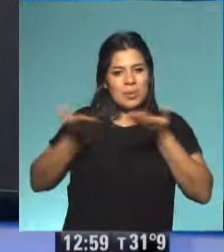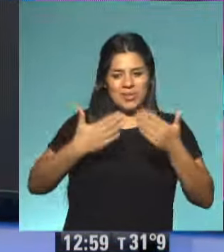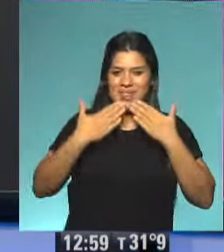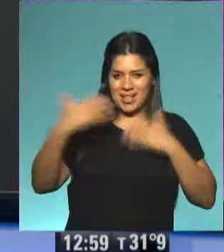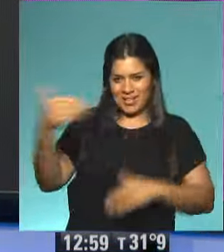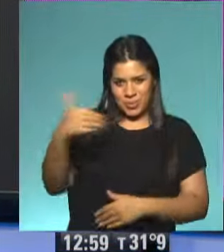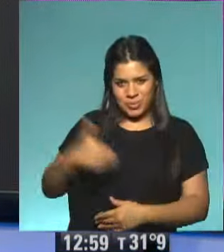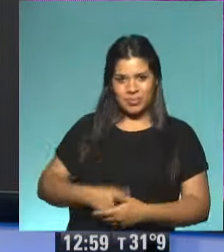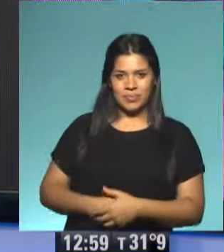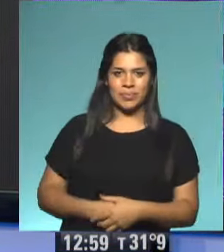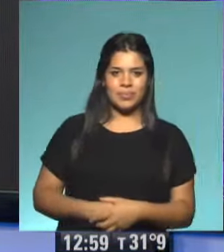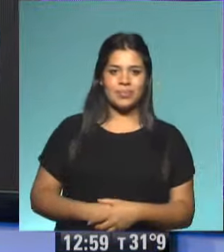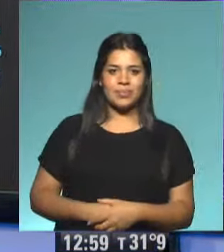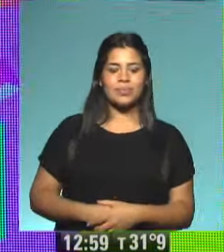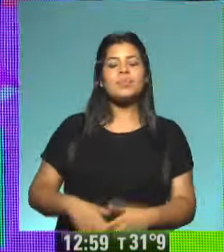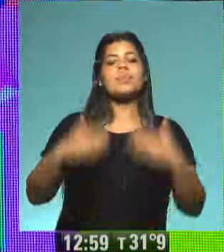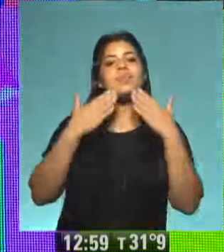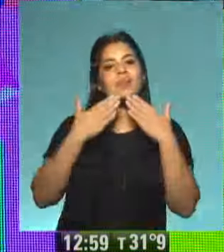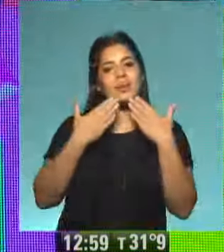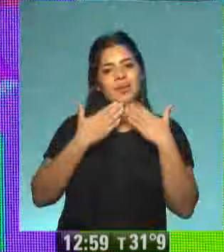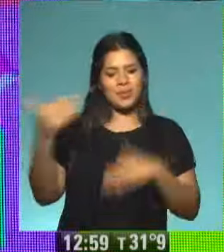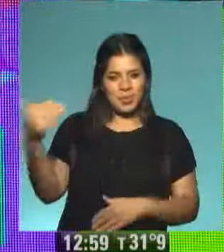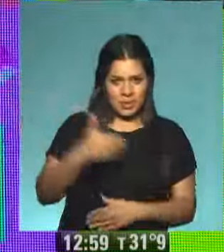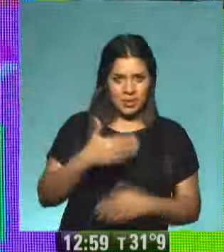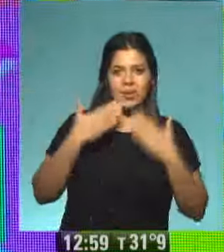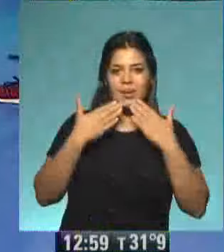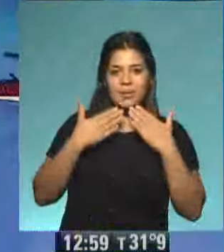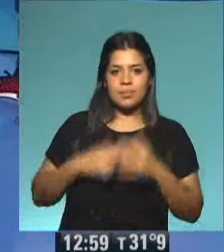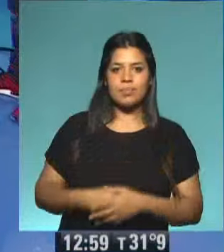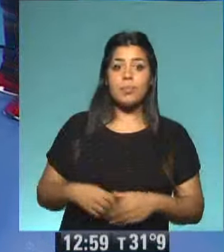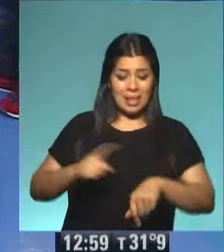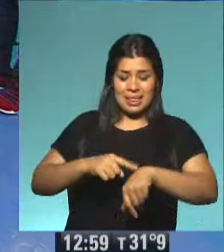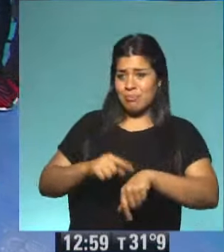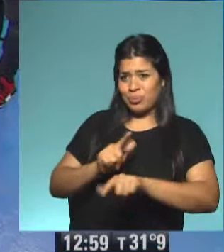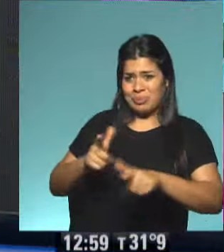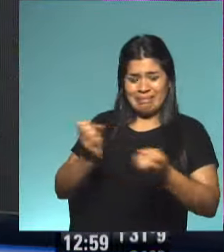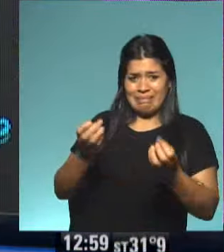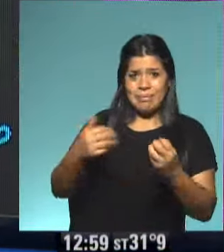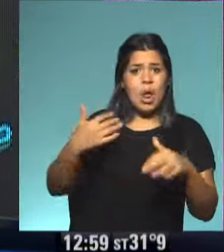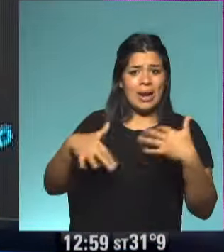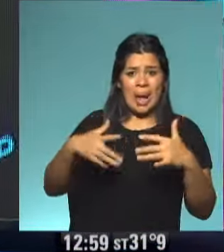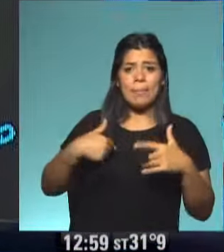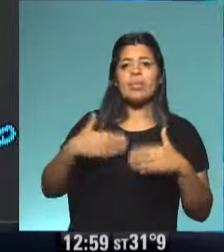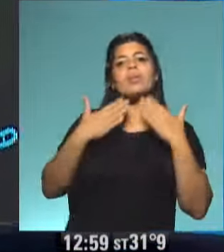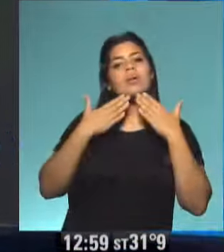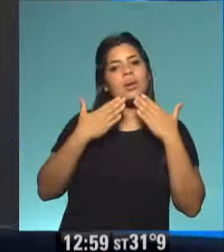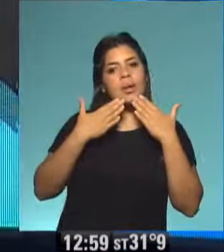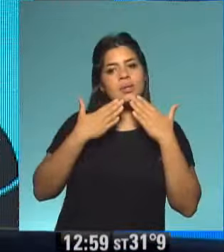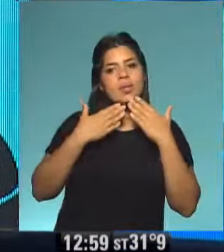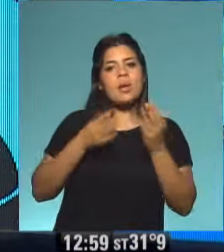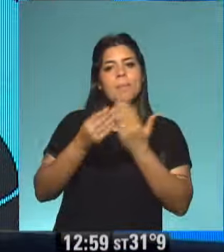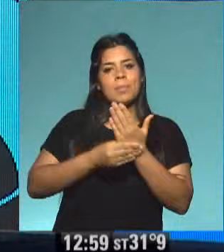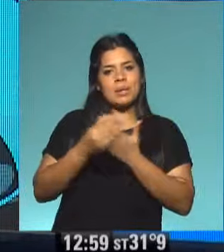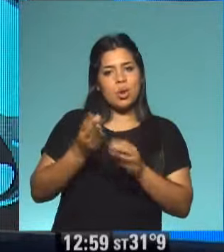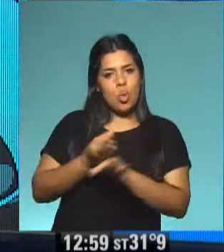acá. Gracias por venir, gracias por estar. Nada de tiempo, pero simplemente, sí, para agradecer al Ministerio de